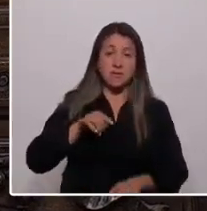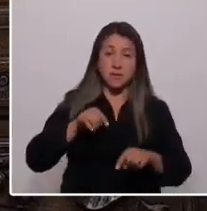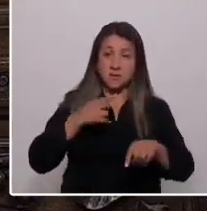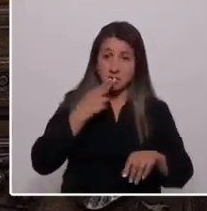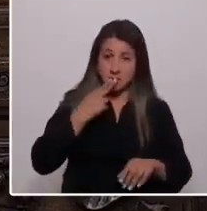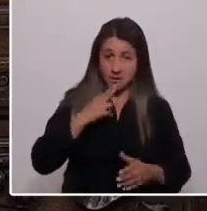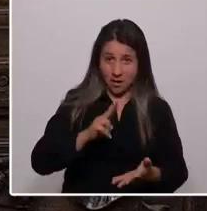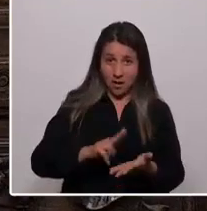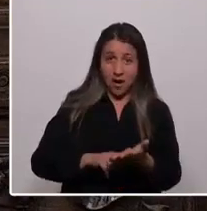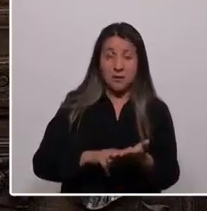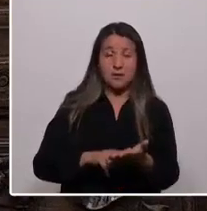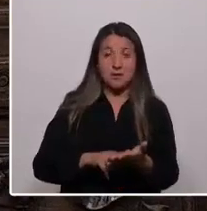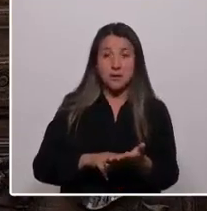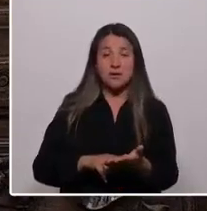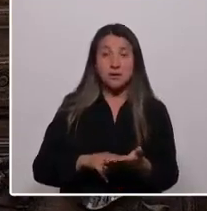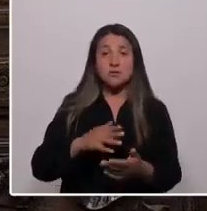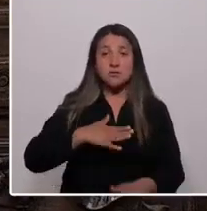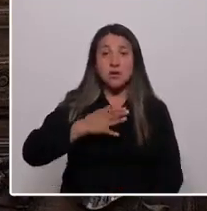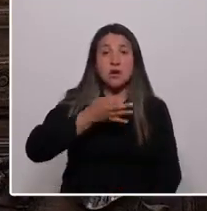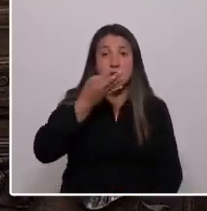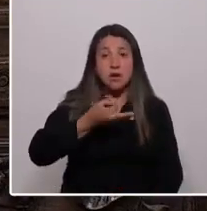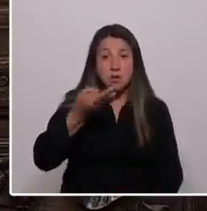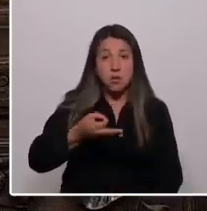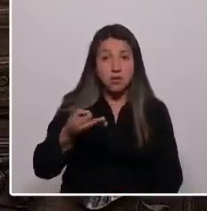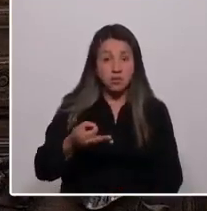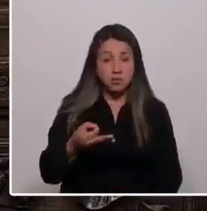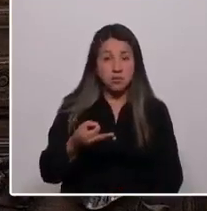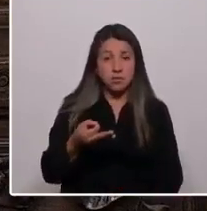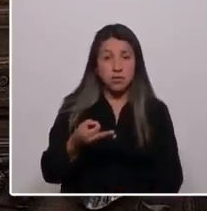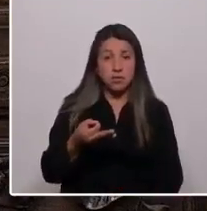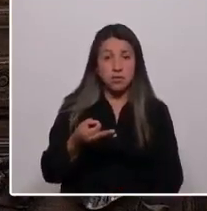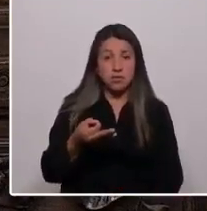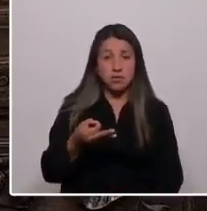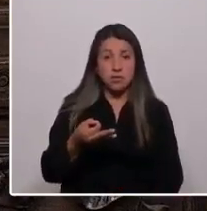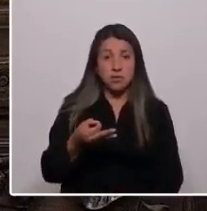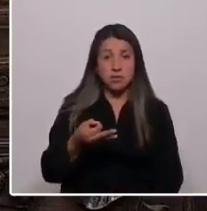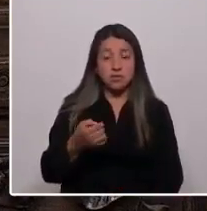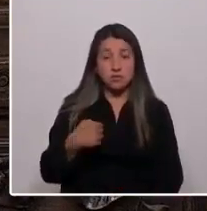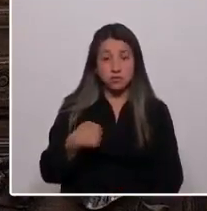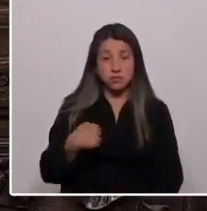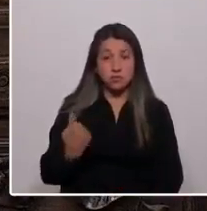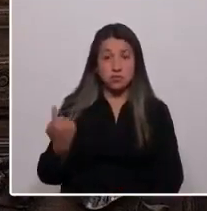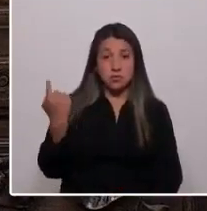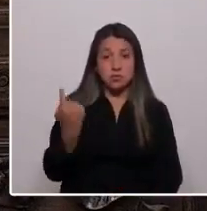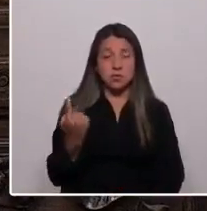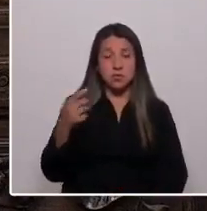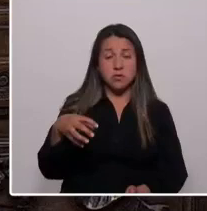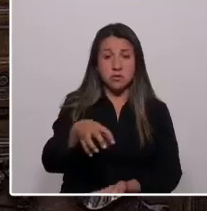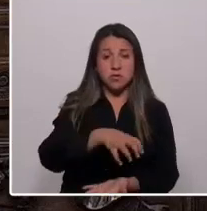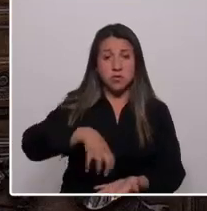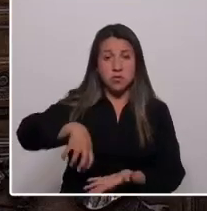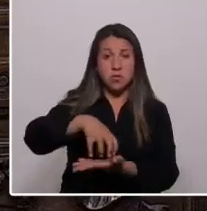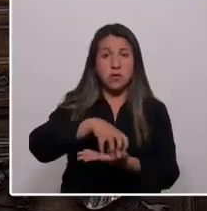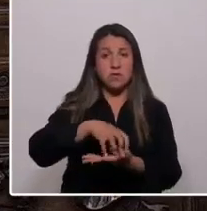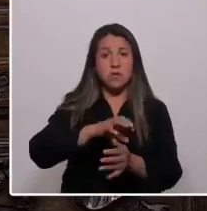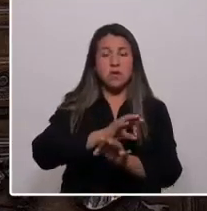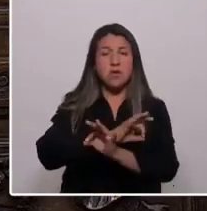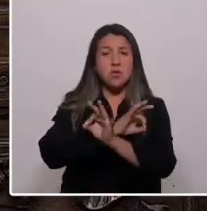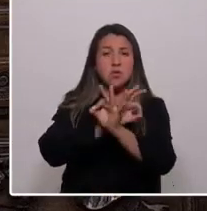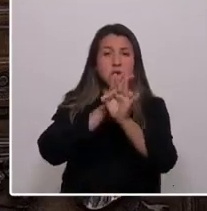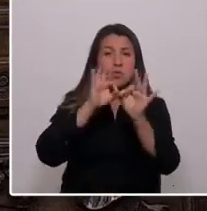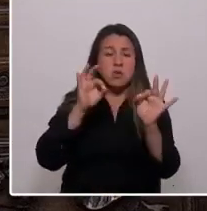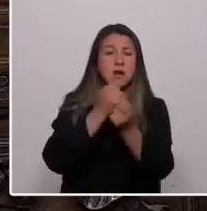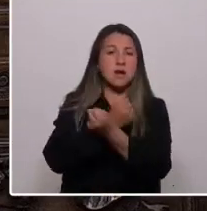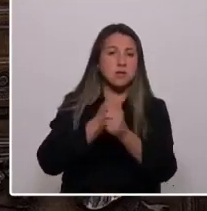les cuento de que yo vengo de un pueblo que nunca ha renunciado a su